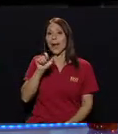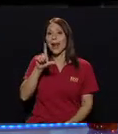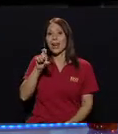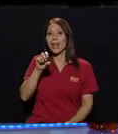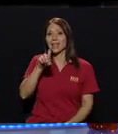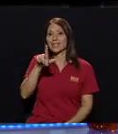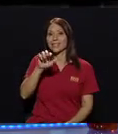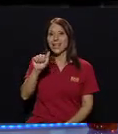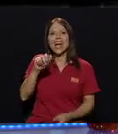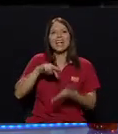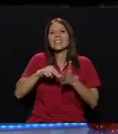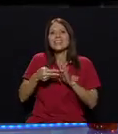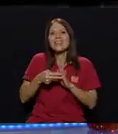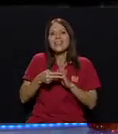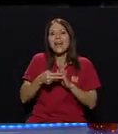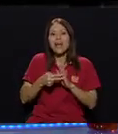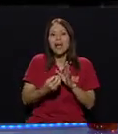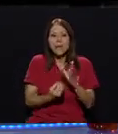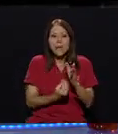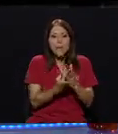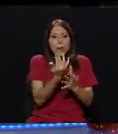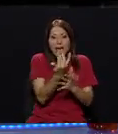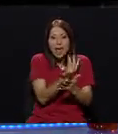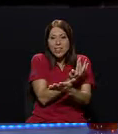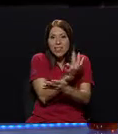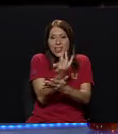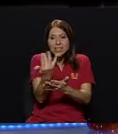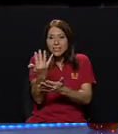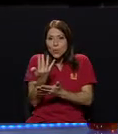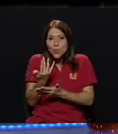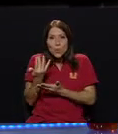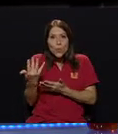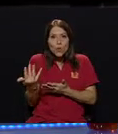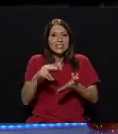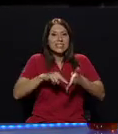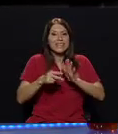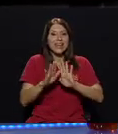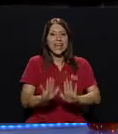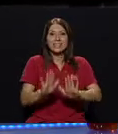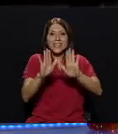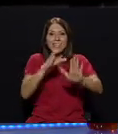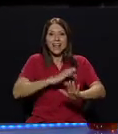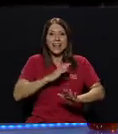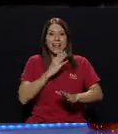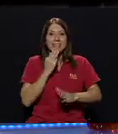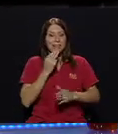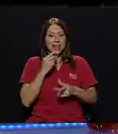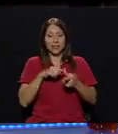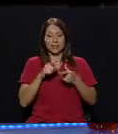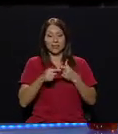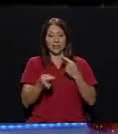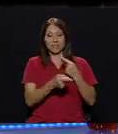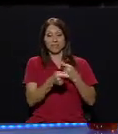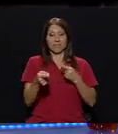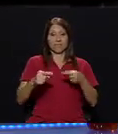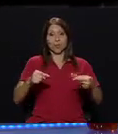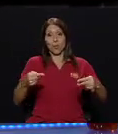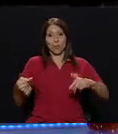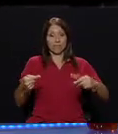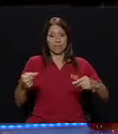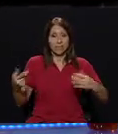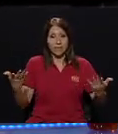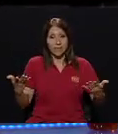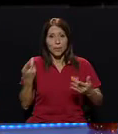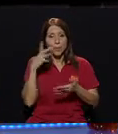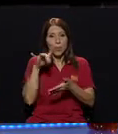digamos, plantas en abundancia y variedad, es sinónimo de excelente calidad de miel. Entonces es algo como contradictorio,